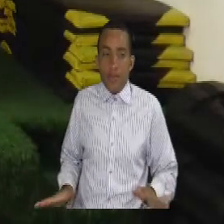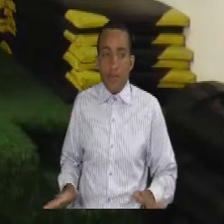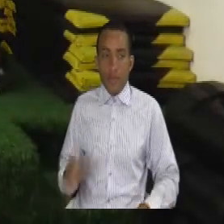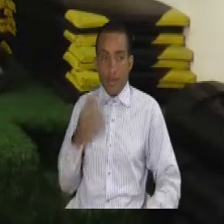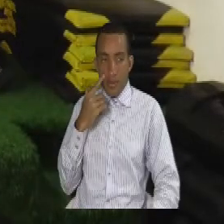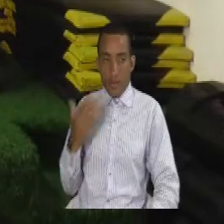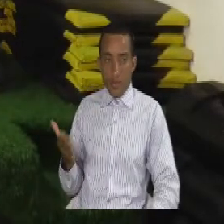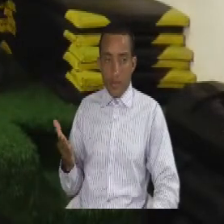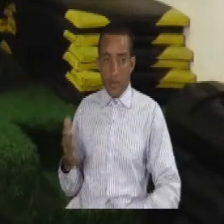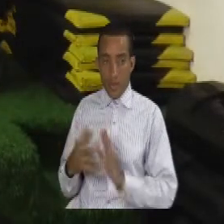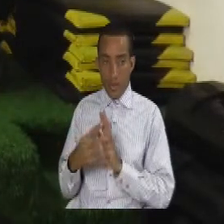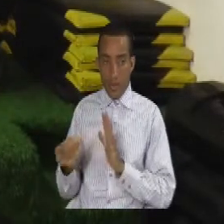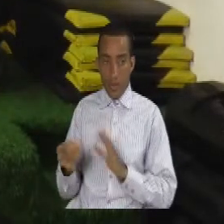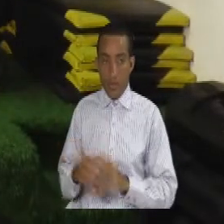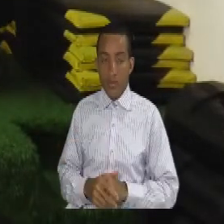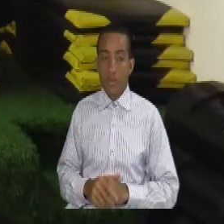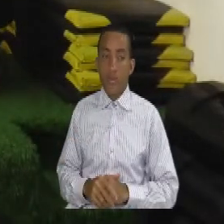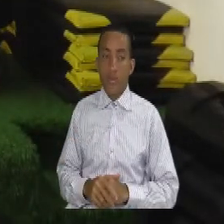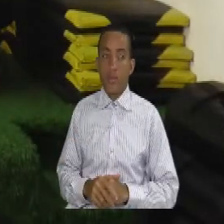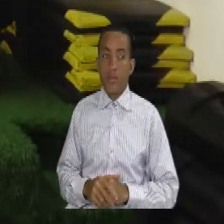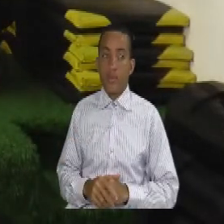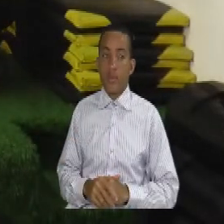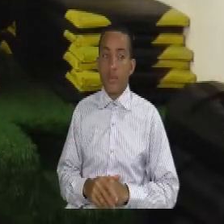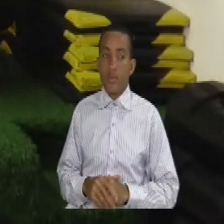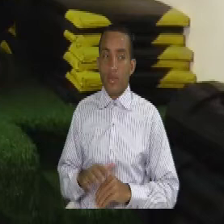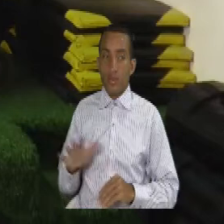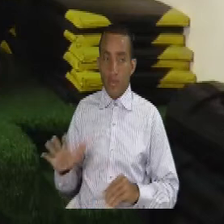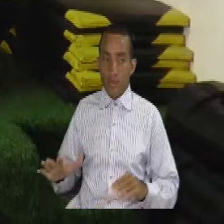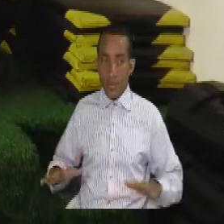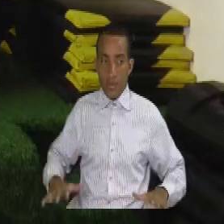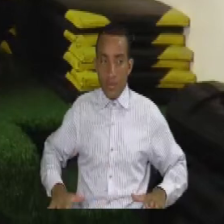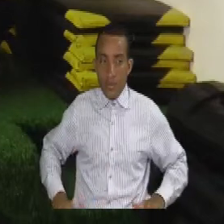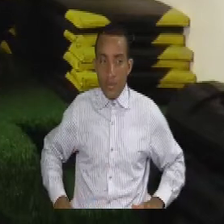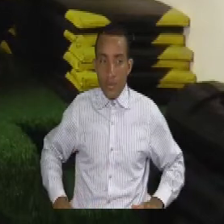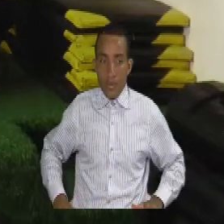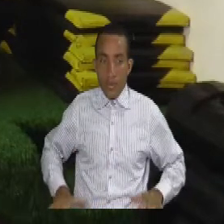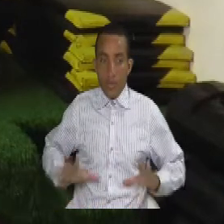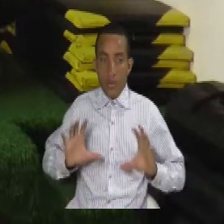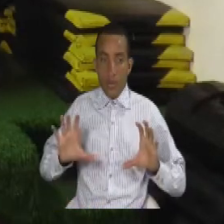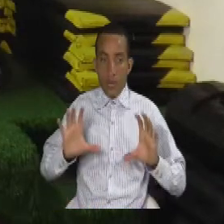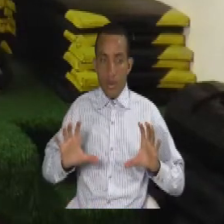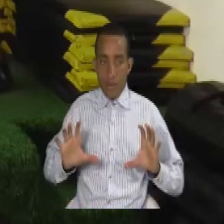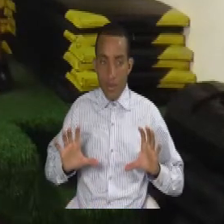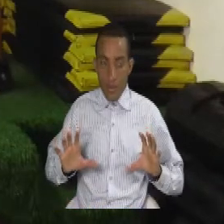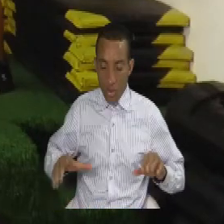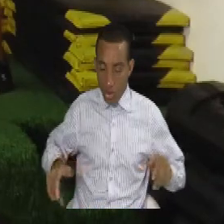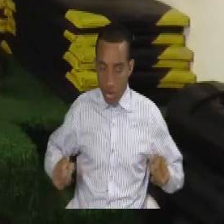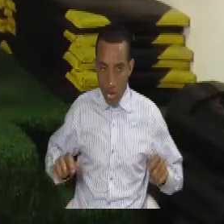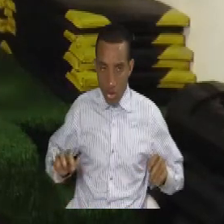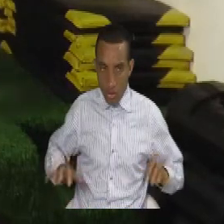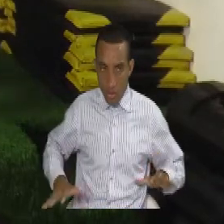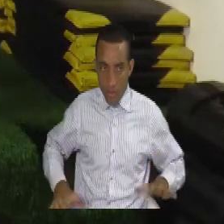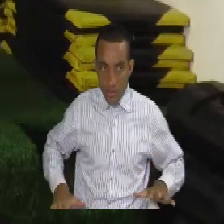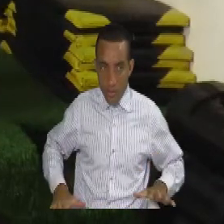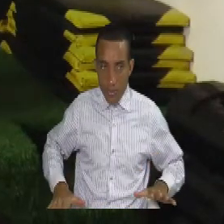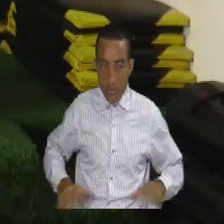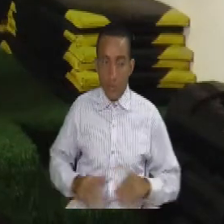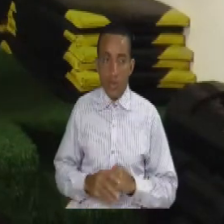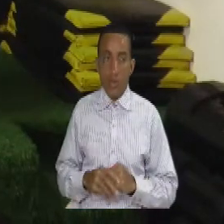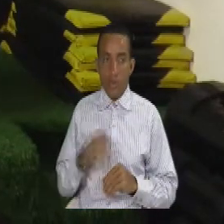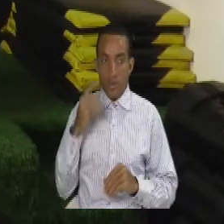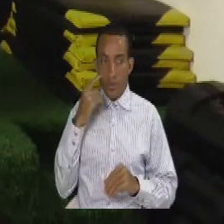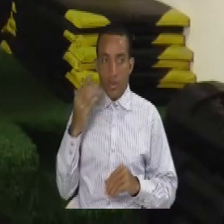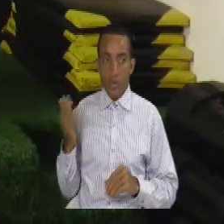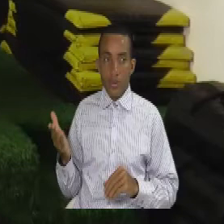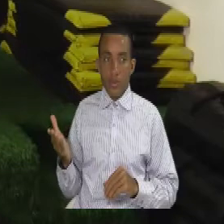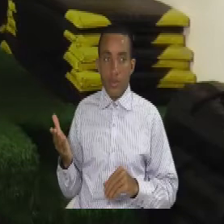Sí, entonces, las manos apuntando hacia la cola, vamos a estirar las piernas, las levanto un poquitico, vamos a empezar